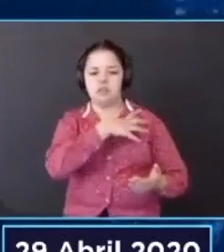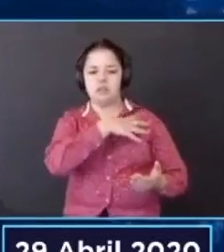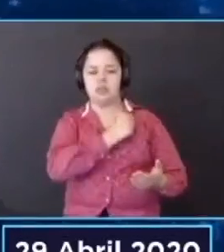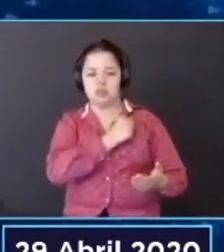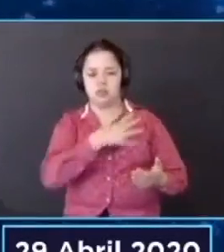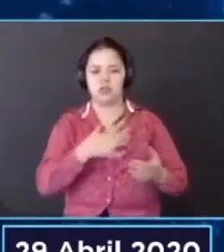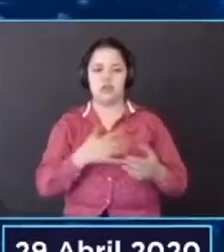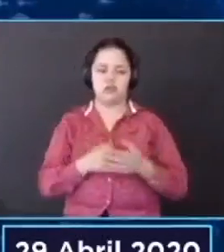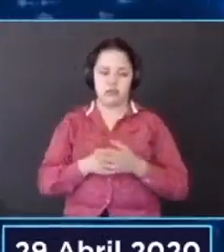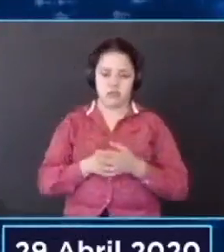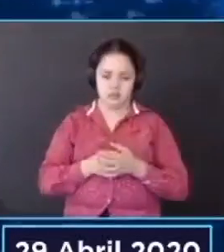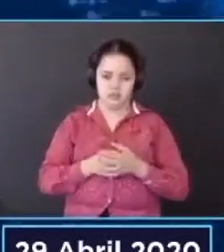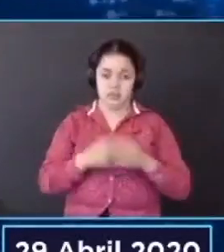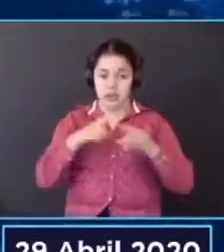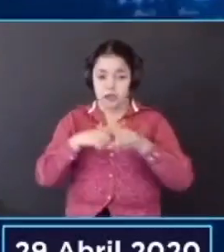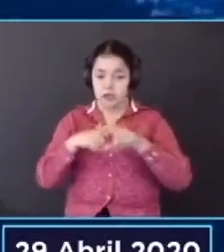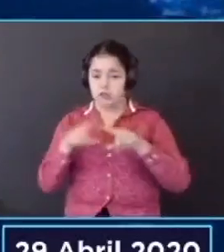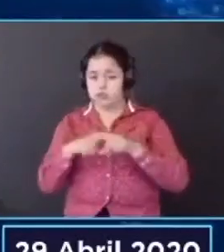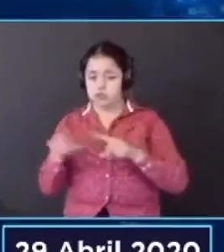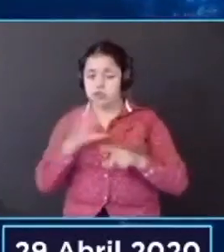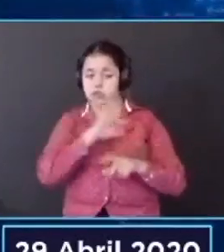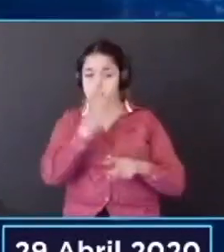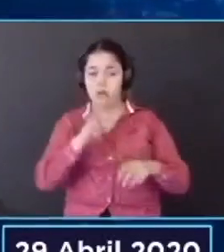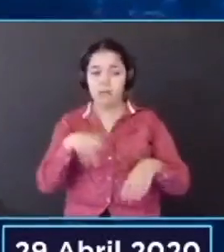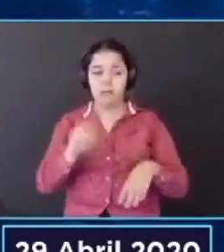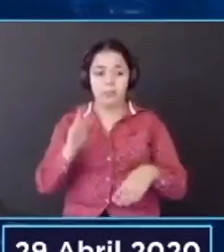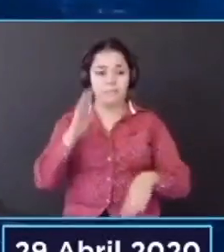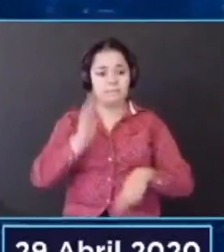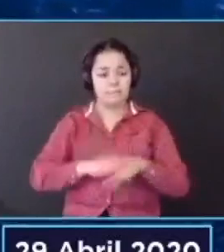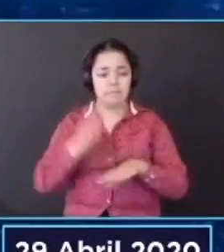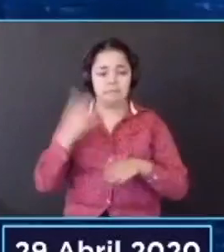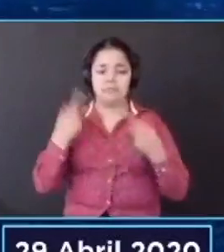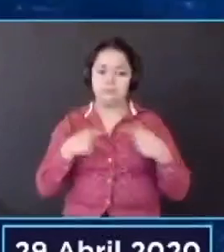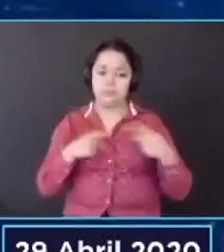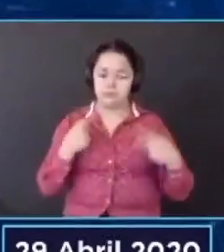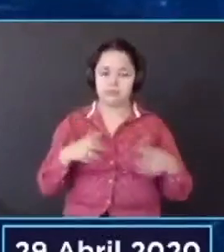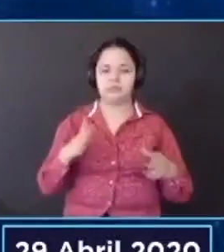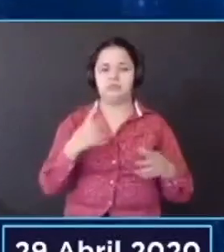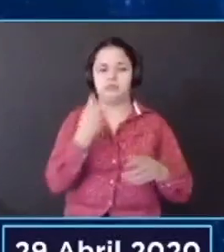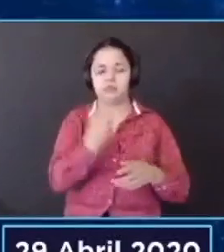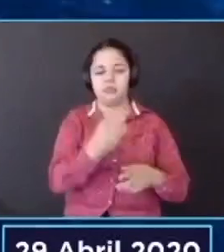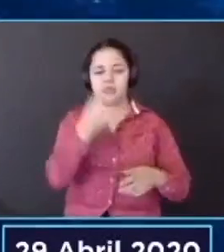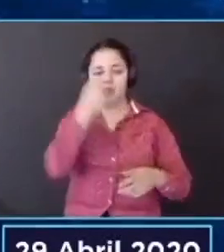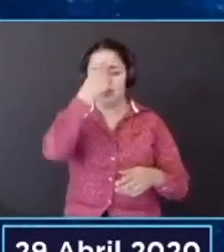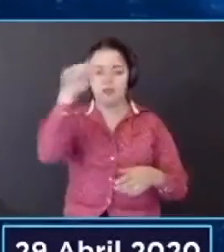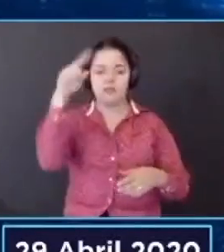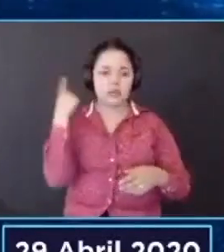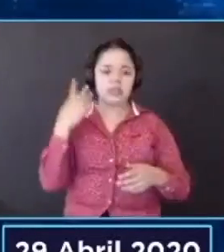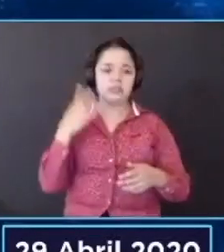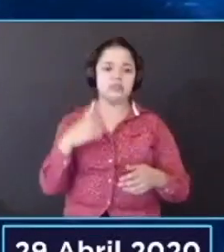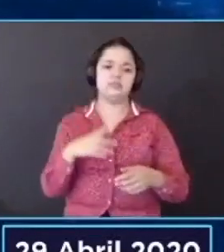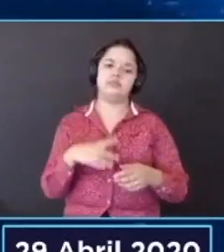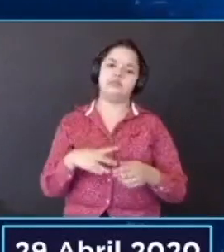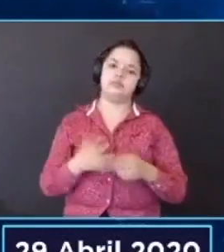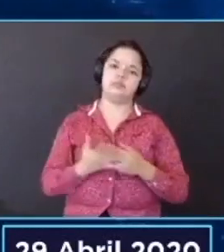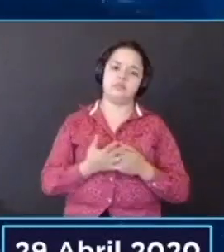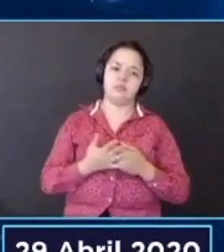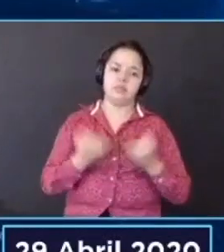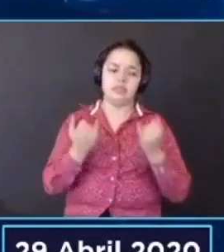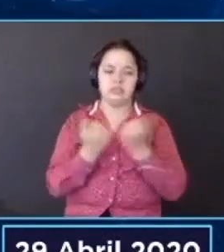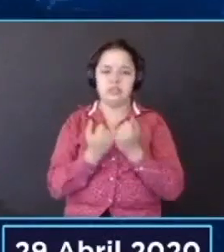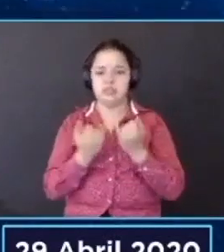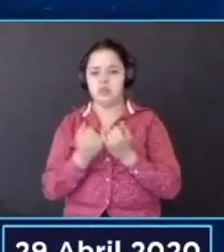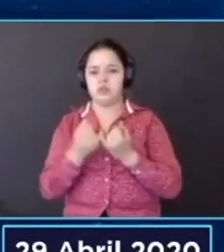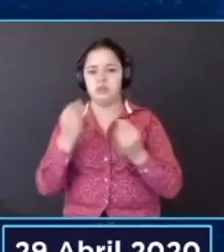29% para diabetes, 26% para hipertensión y 16% para obesidad. malos hábitos en casa, demasiadas